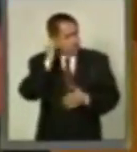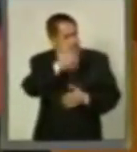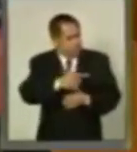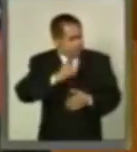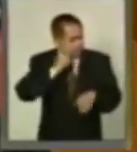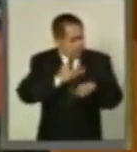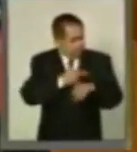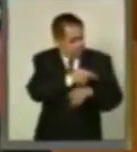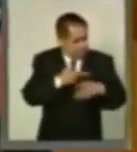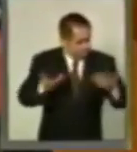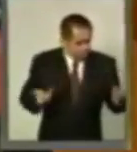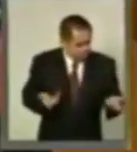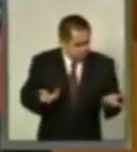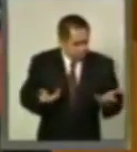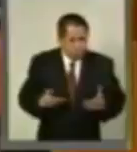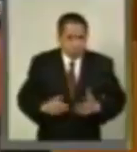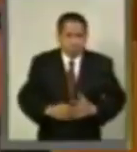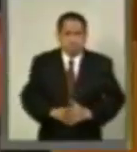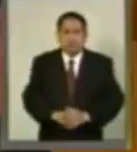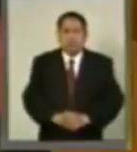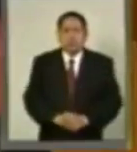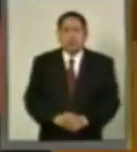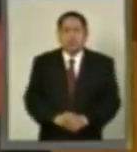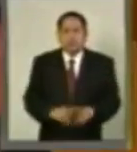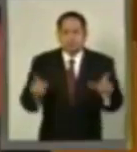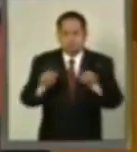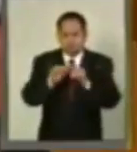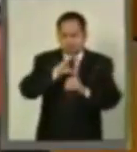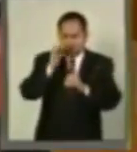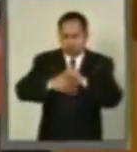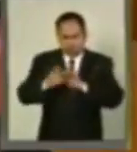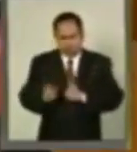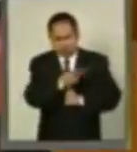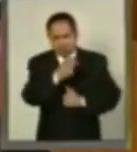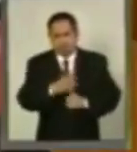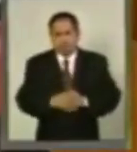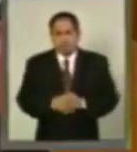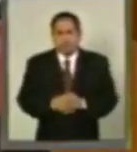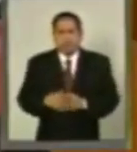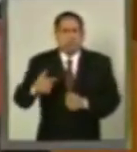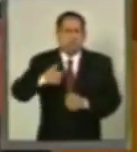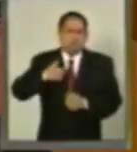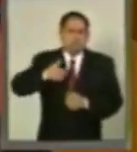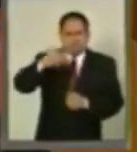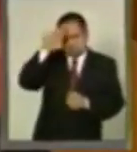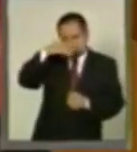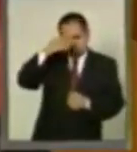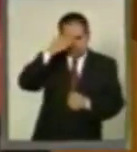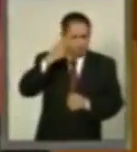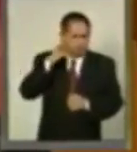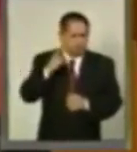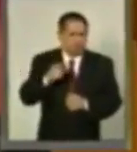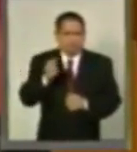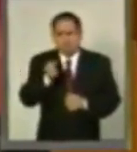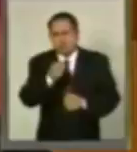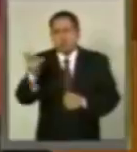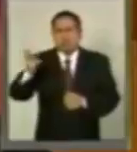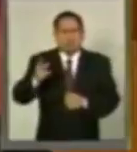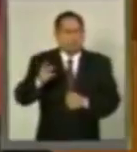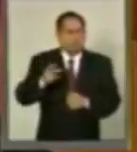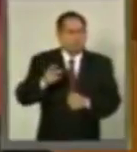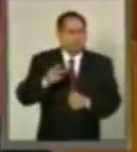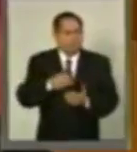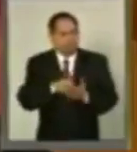señor secretario? Y concluyo, porque sé bien que pocos se atreven